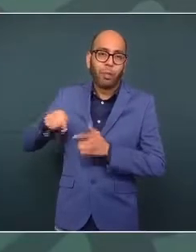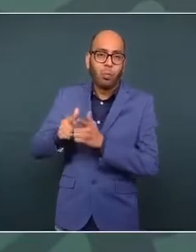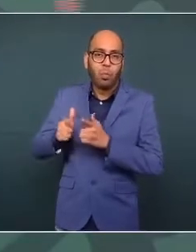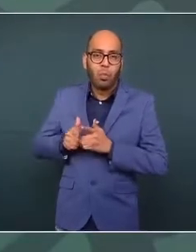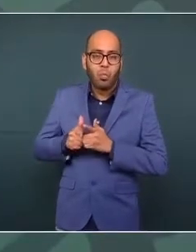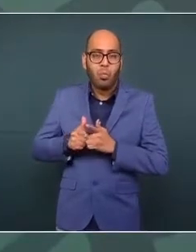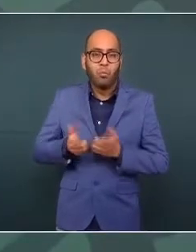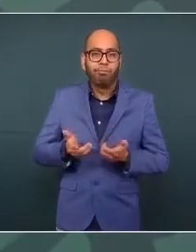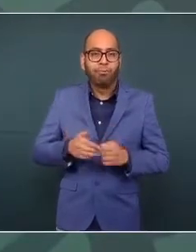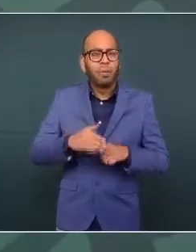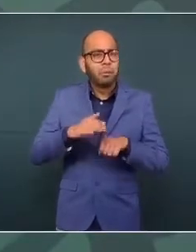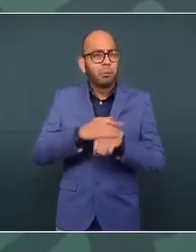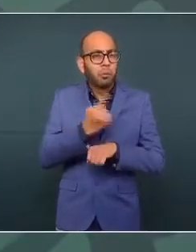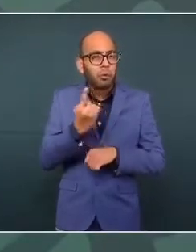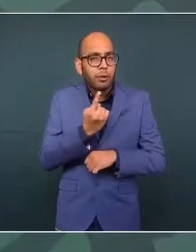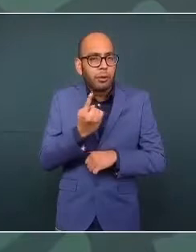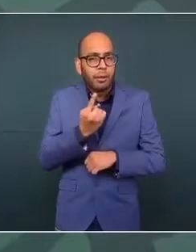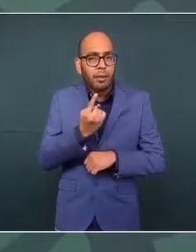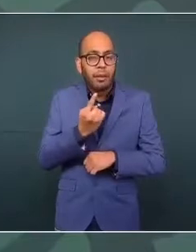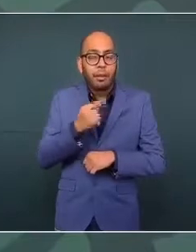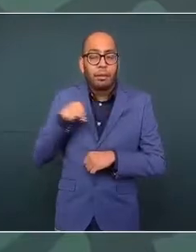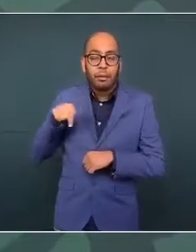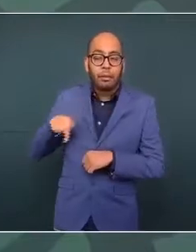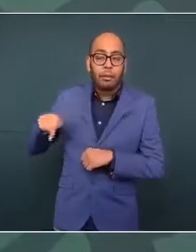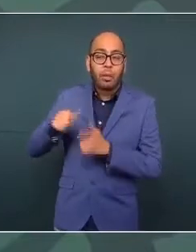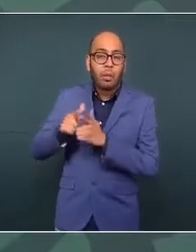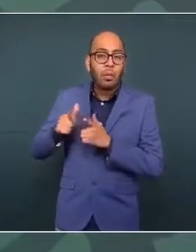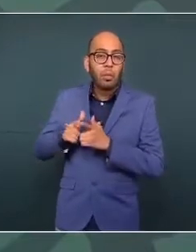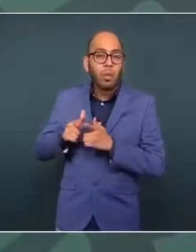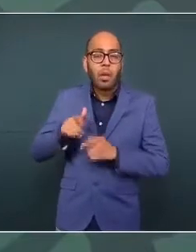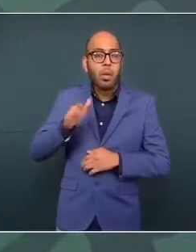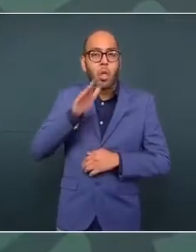no pueden robar a sus anchas